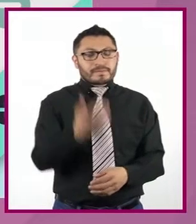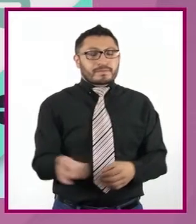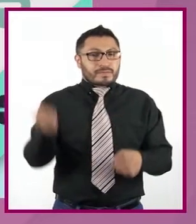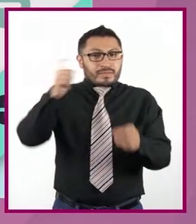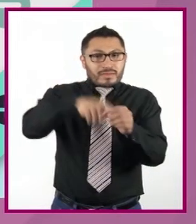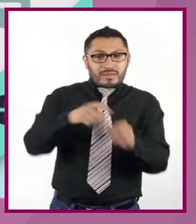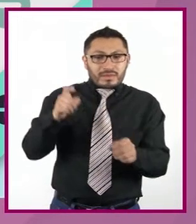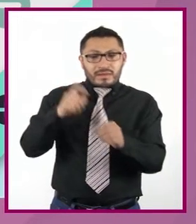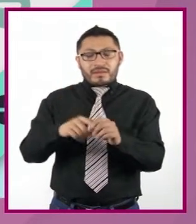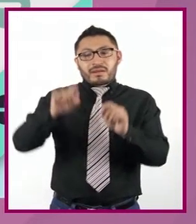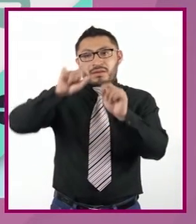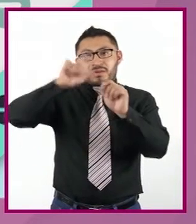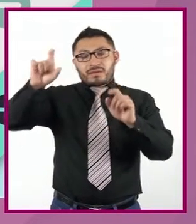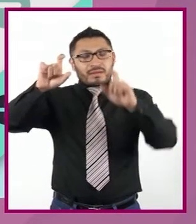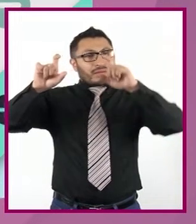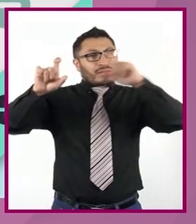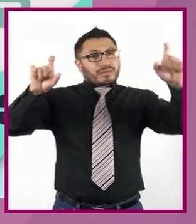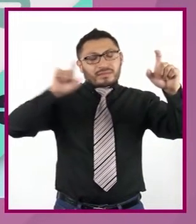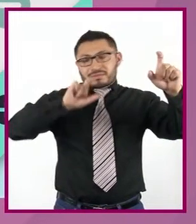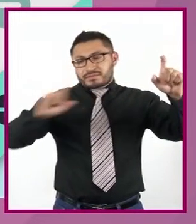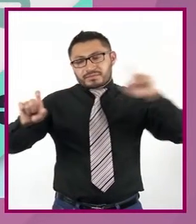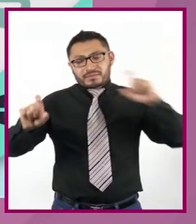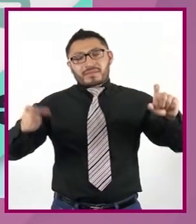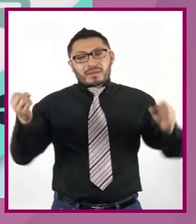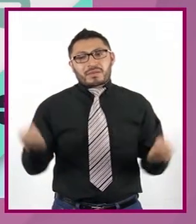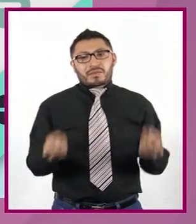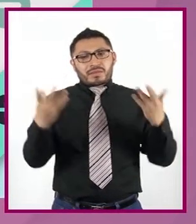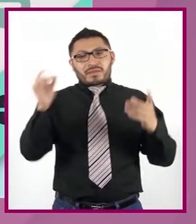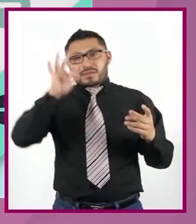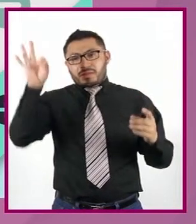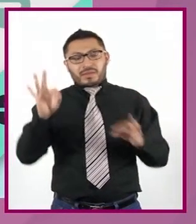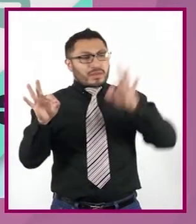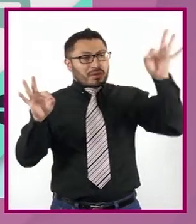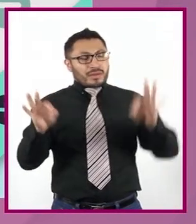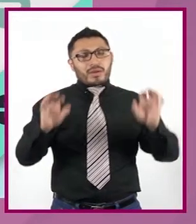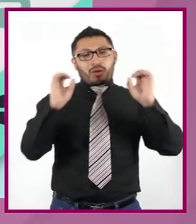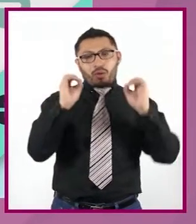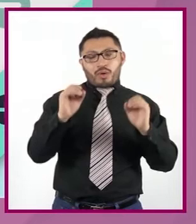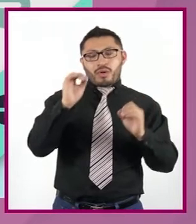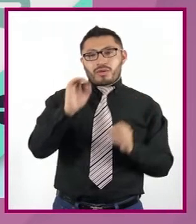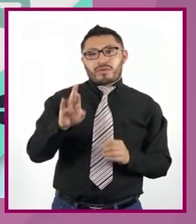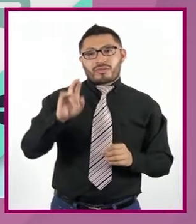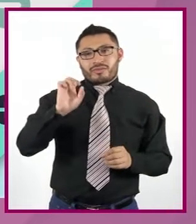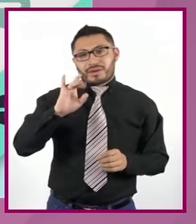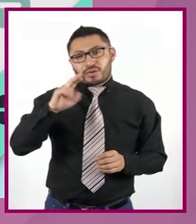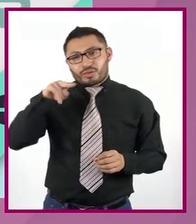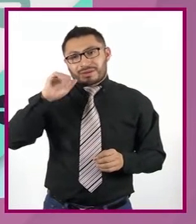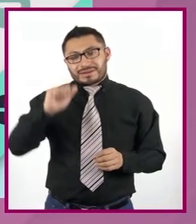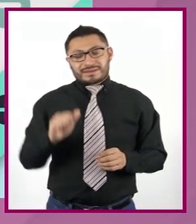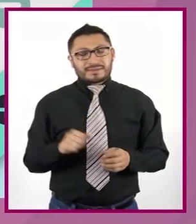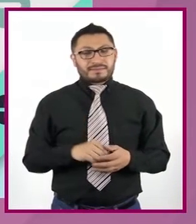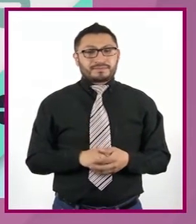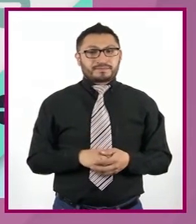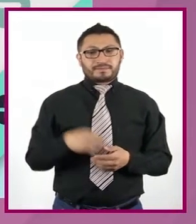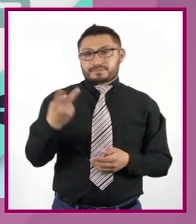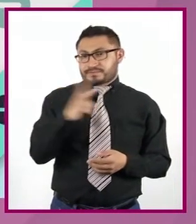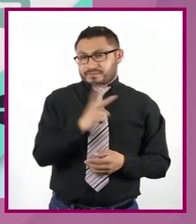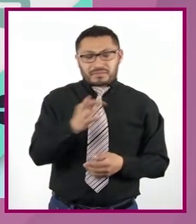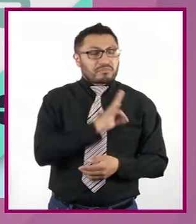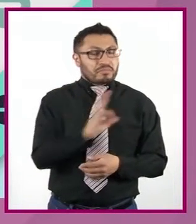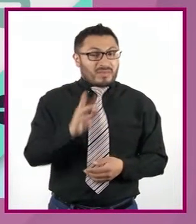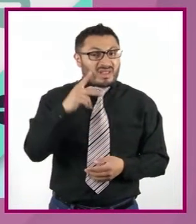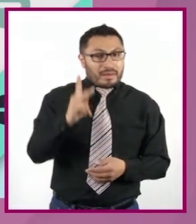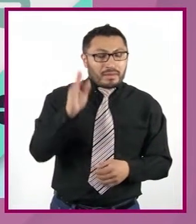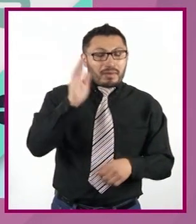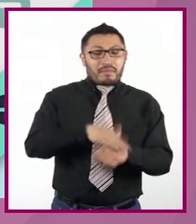agreguen etiquetas con el porcentaje o la frecuencia correspondiente. Ambas situaciones son posibles, pero